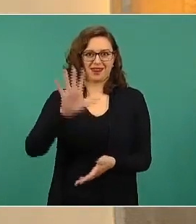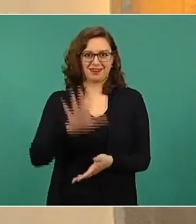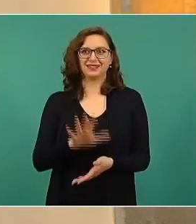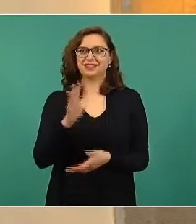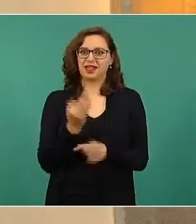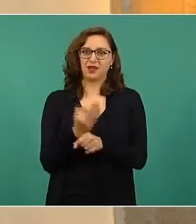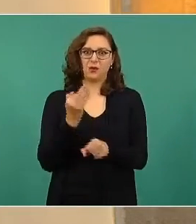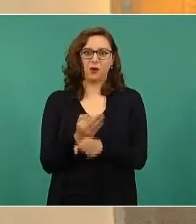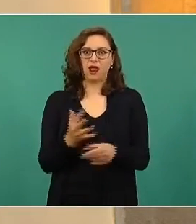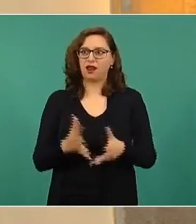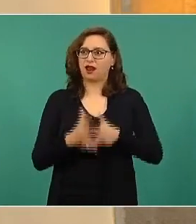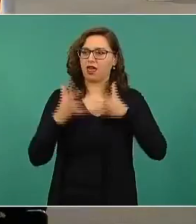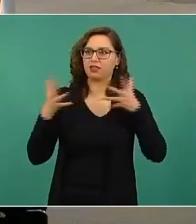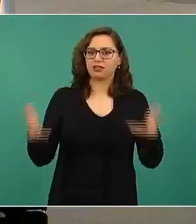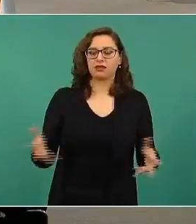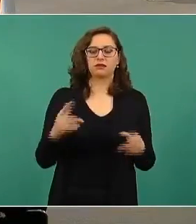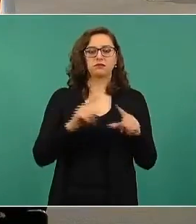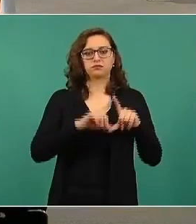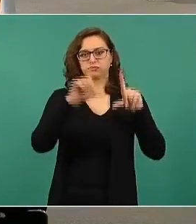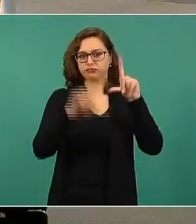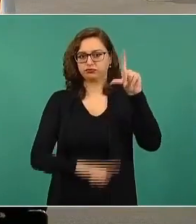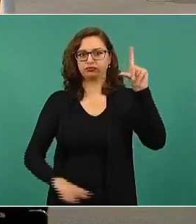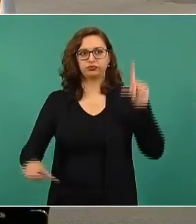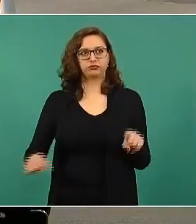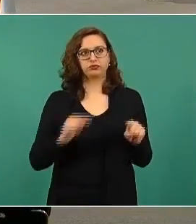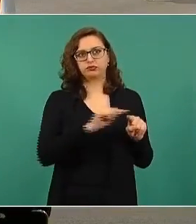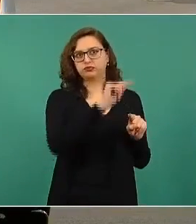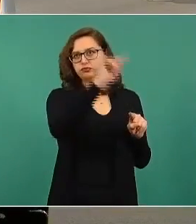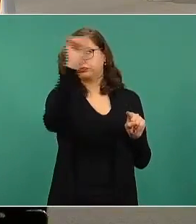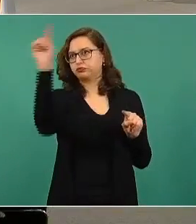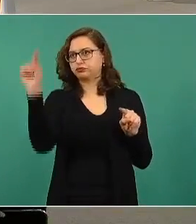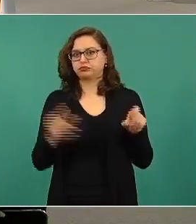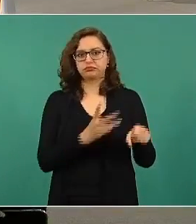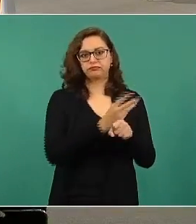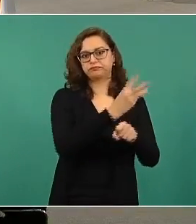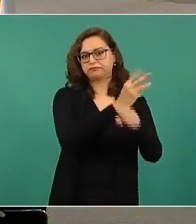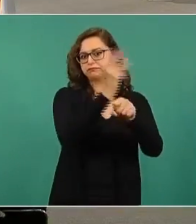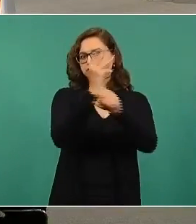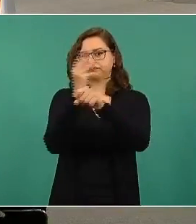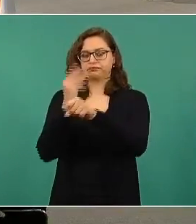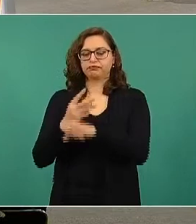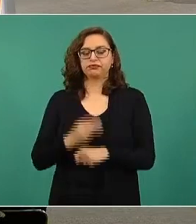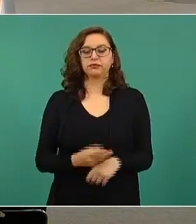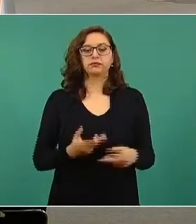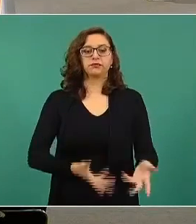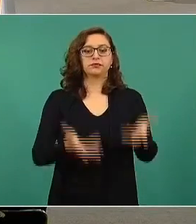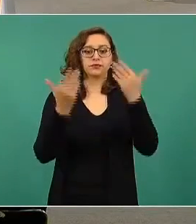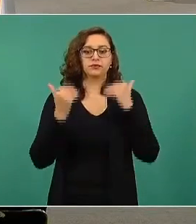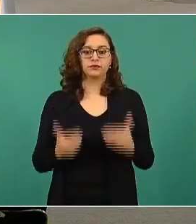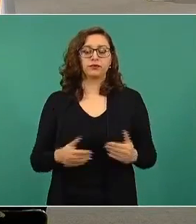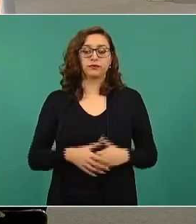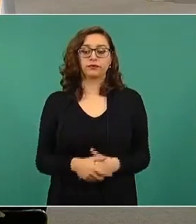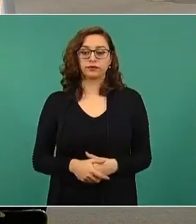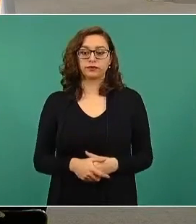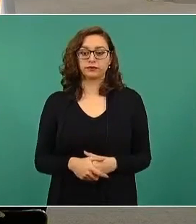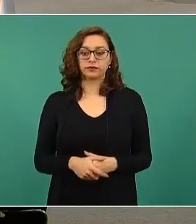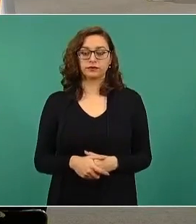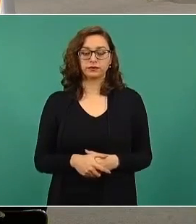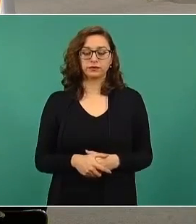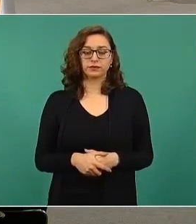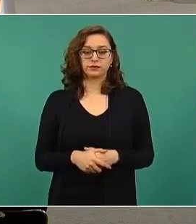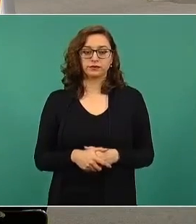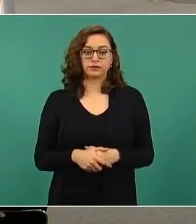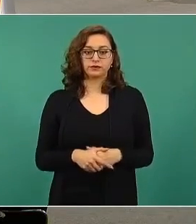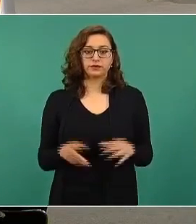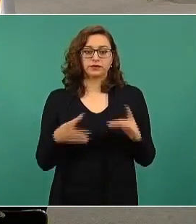tamaño aproximadamente de la intervención que hemos realizado. Siguiente lámina. Vamos a hablar de